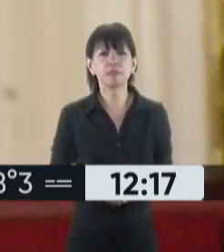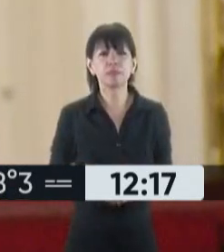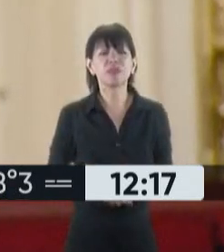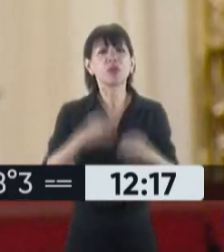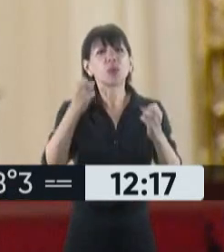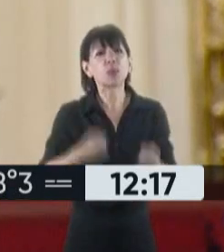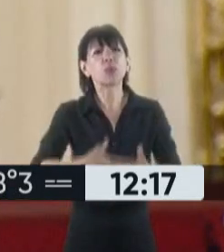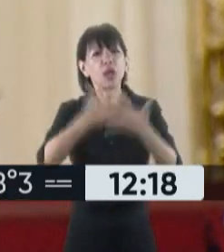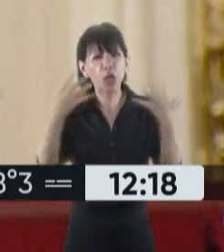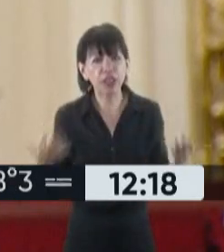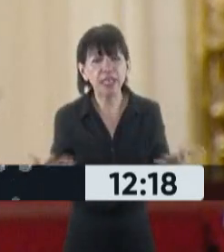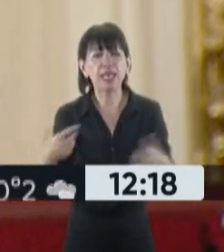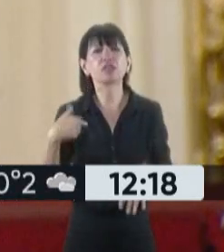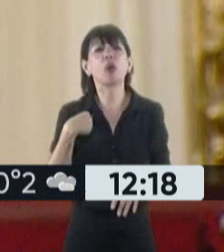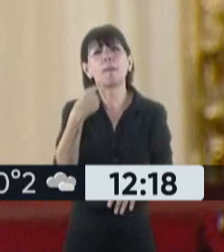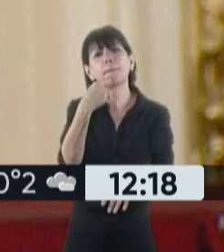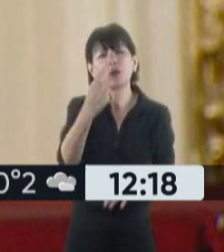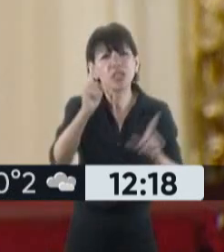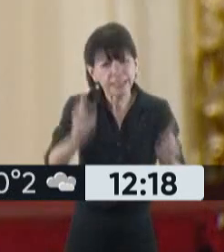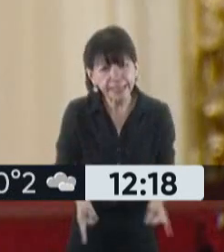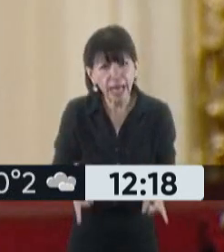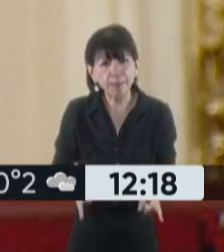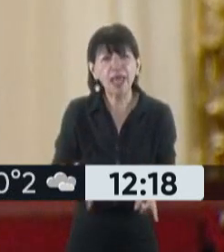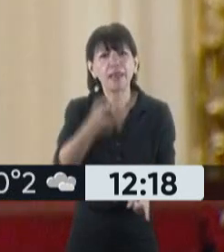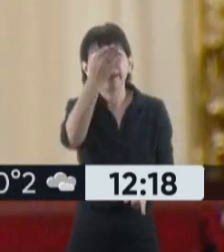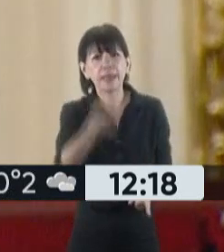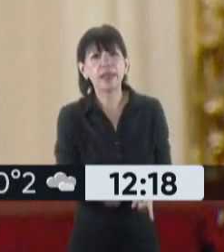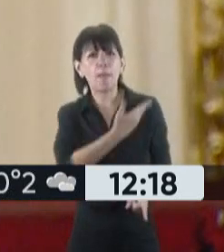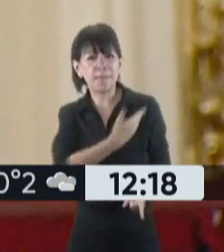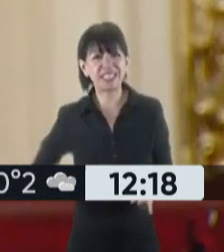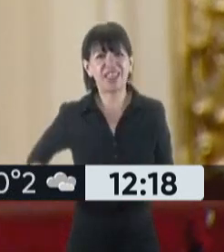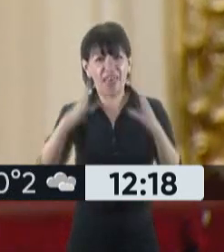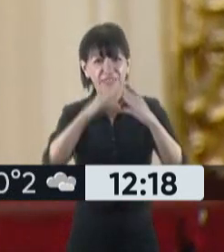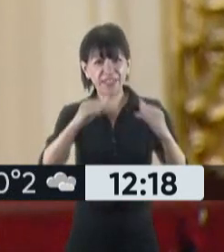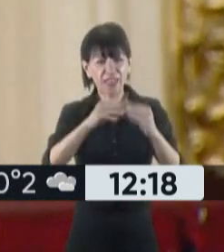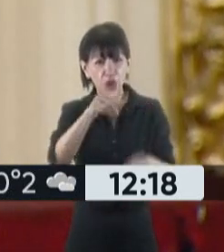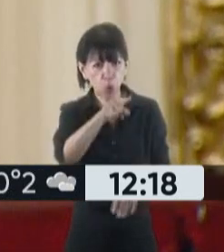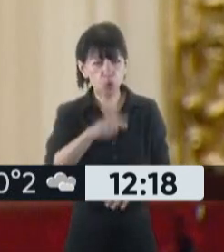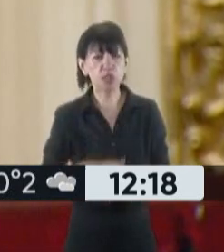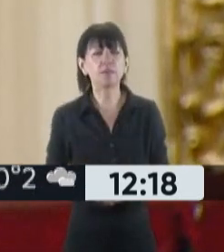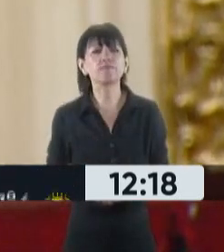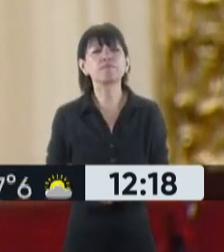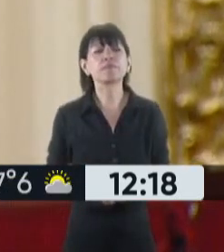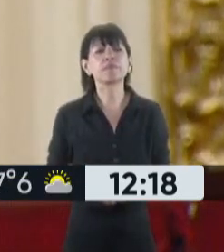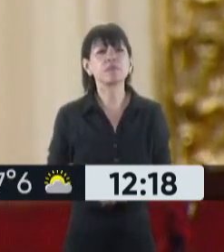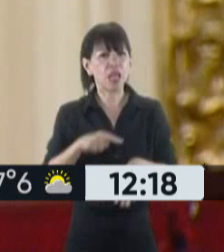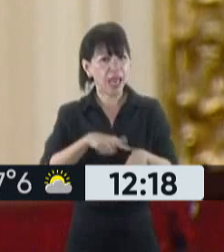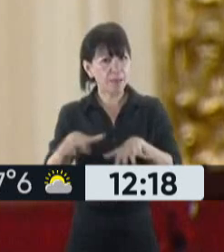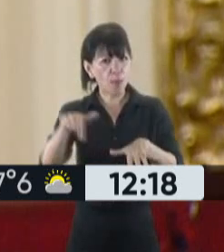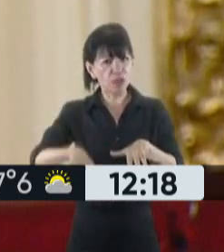Buenos días. Mi pregunta es también para el presidente Iohannis. Señor presidente, en este tiempo en Rumania,